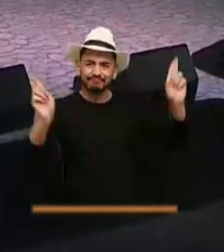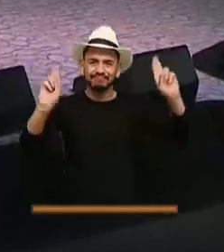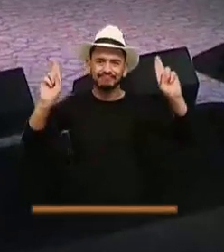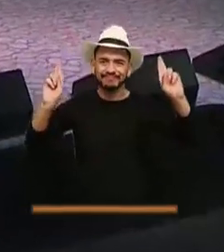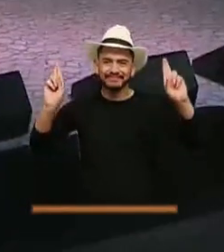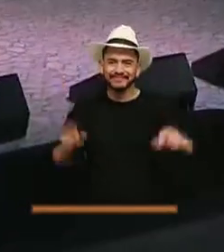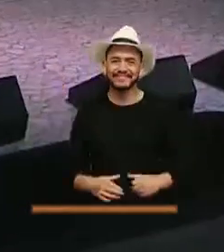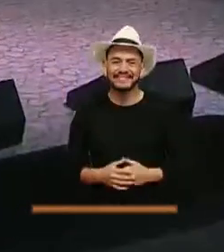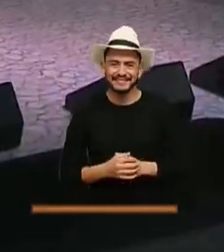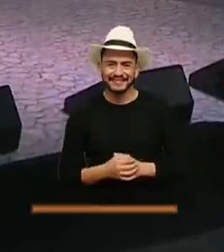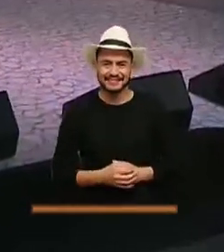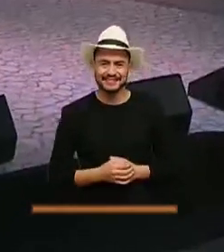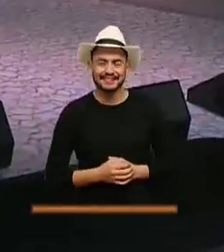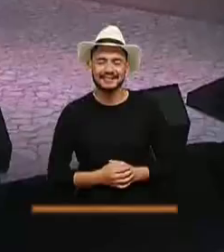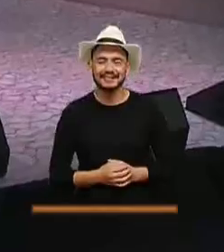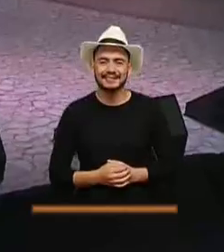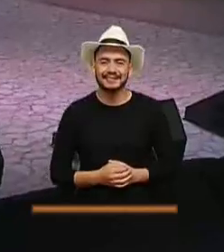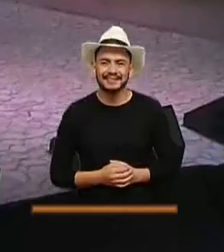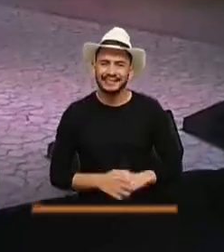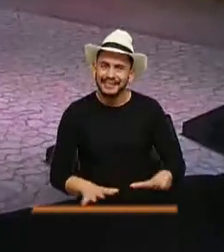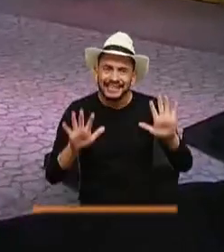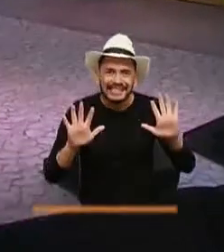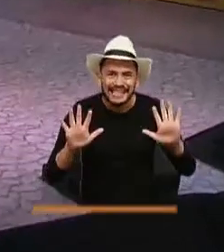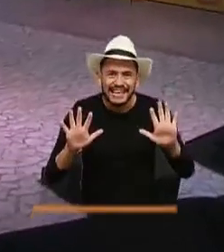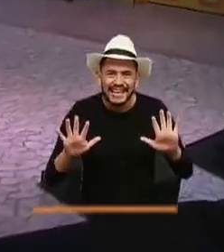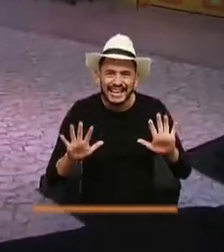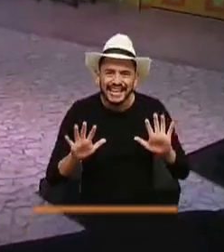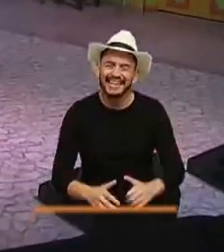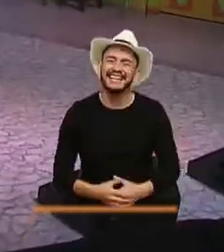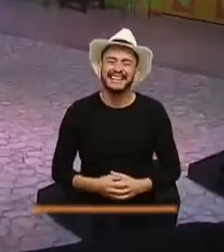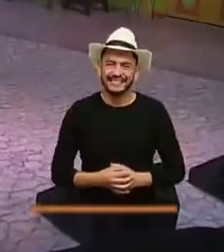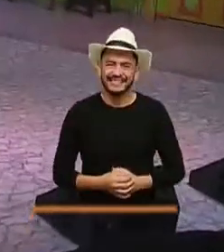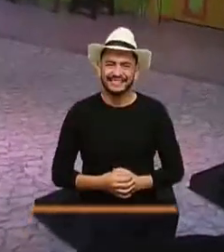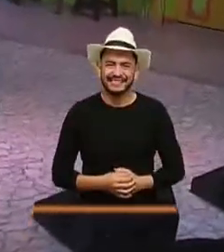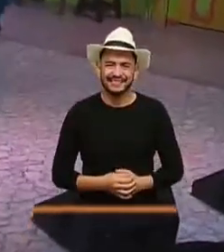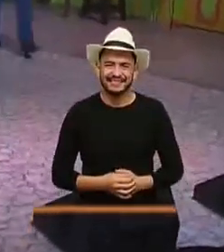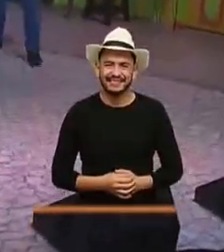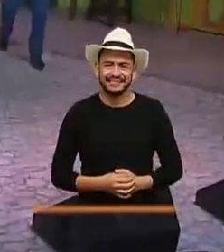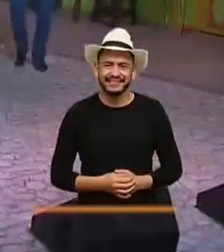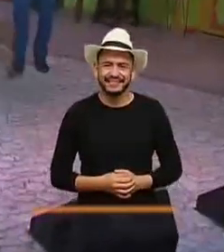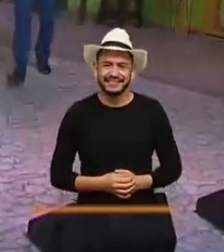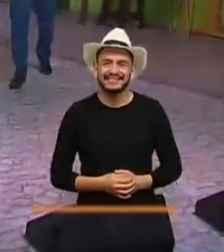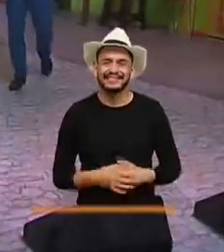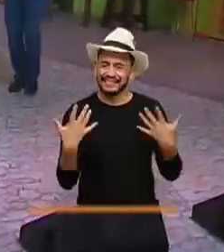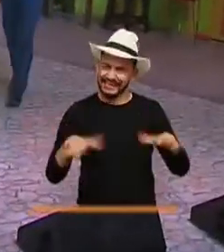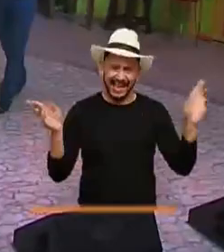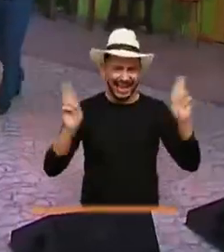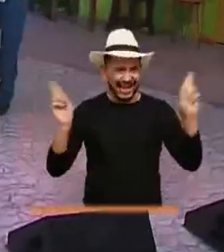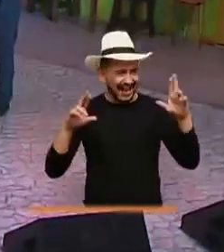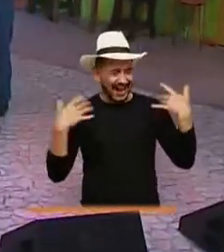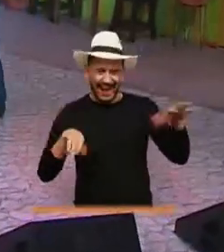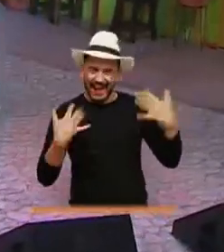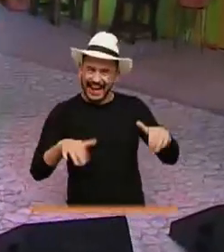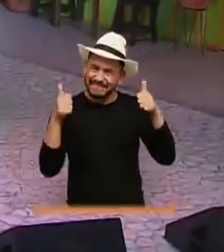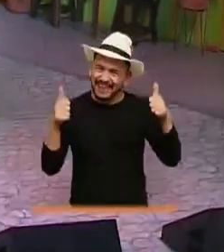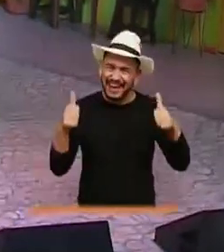proceso. Quietecito ahí, señores, porque sonó la campana, termina esta ronda. Y este es el